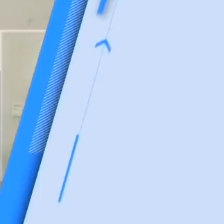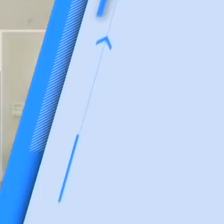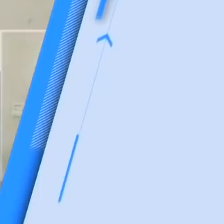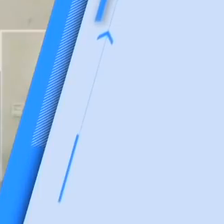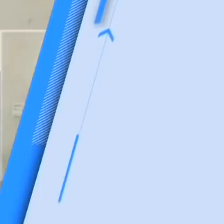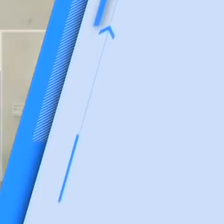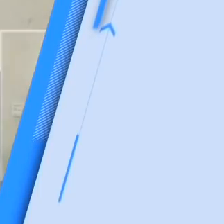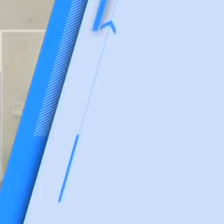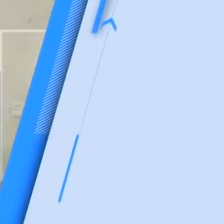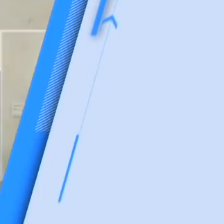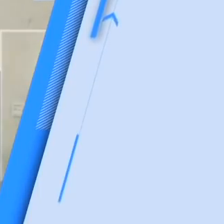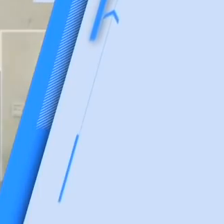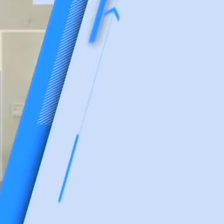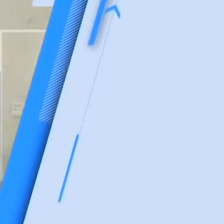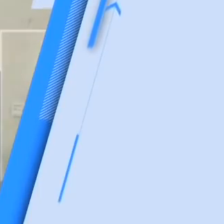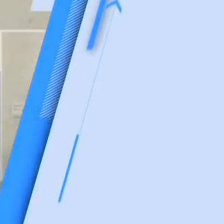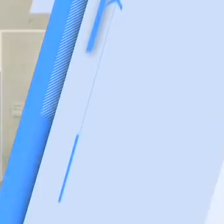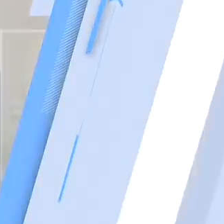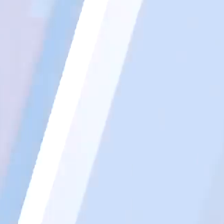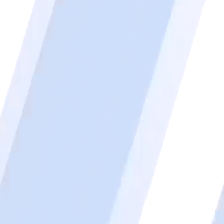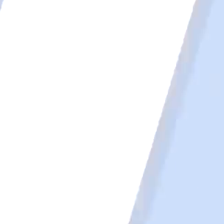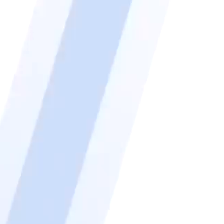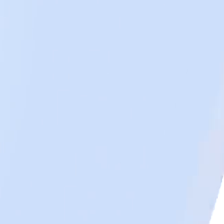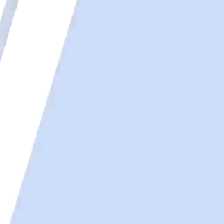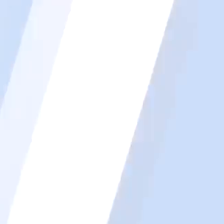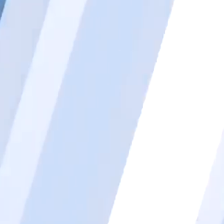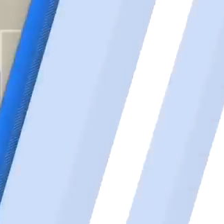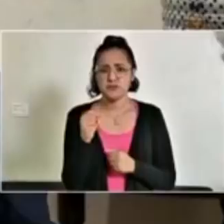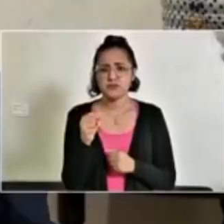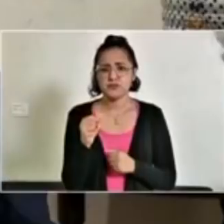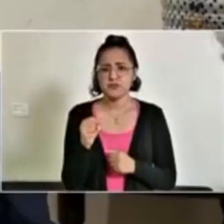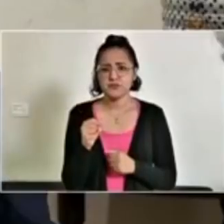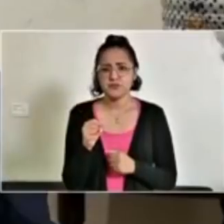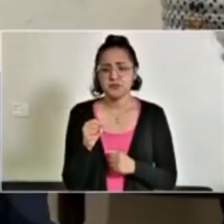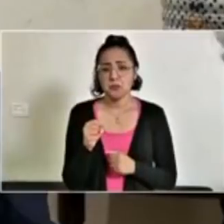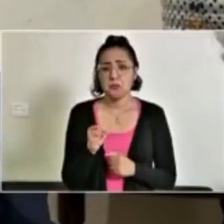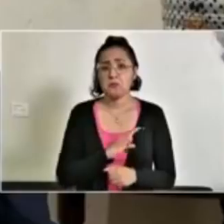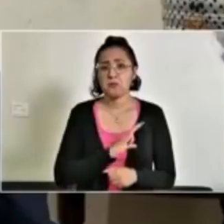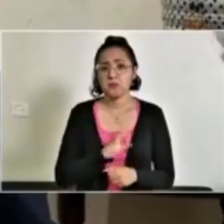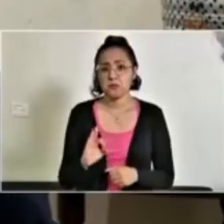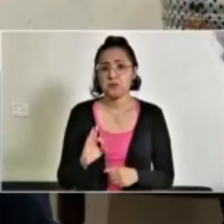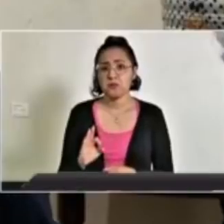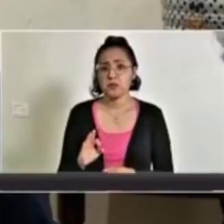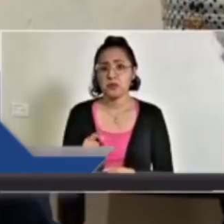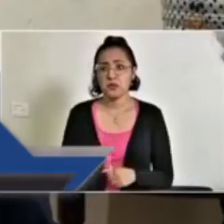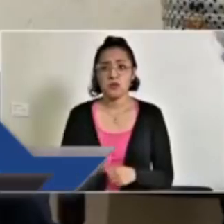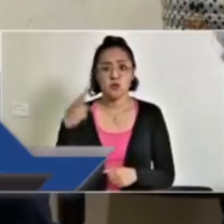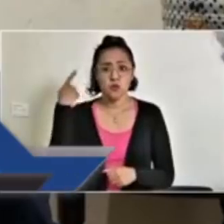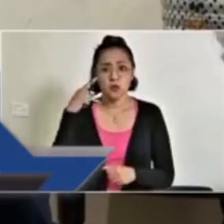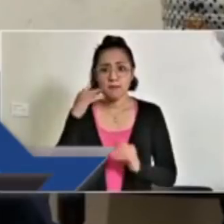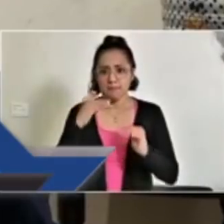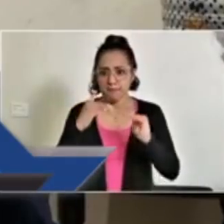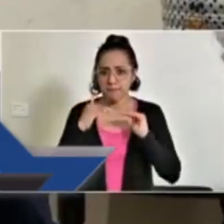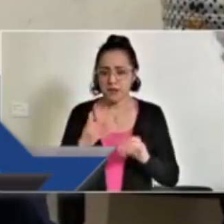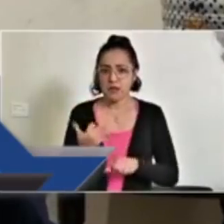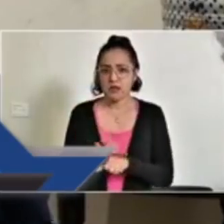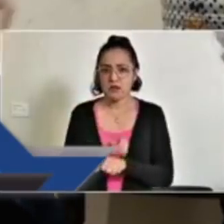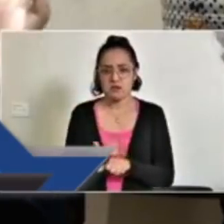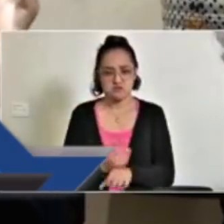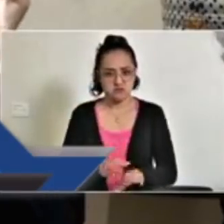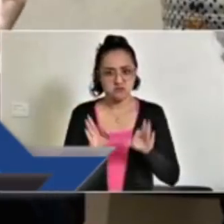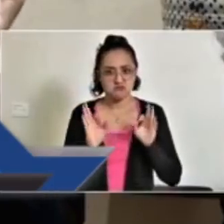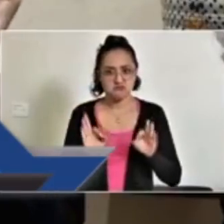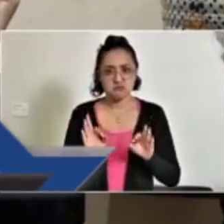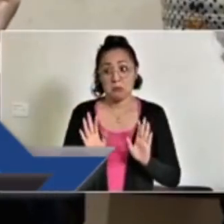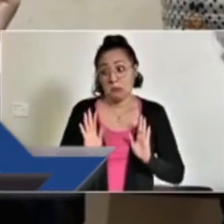podemos apuntar que al final de septiembre podemos estar en pueblo en amarillo pero vamos